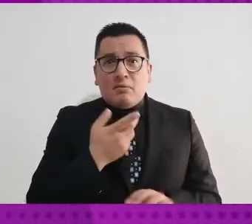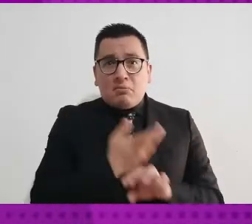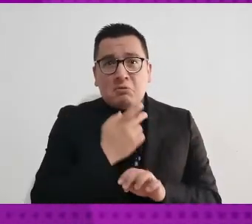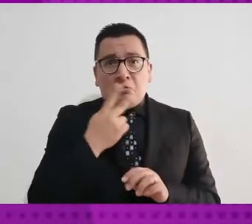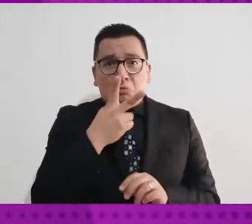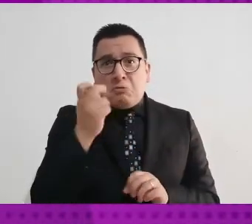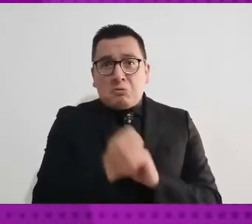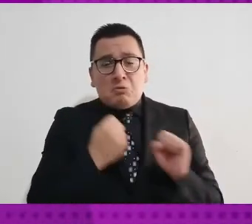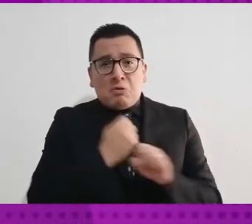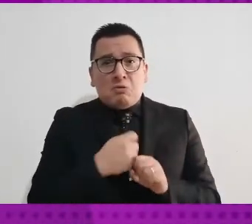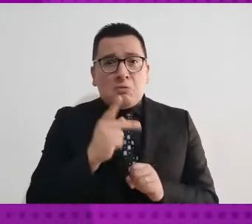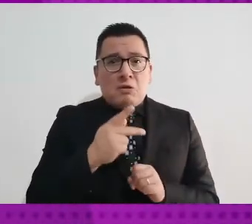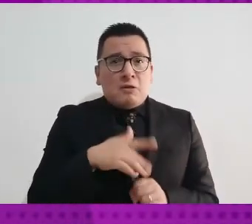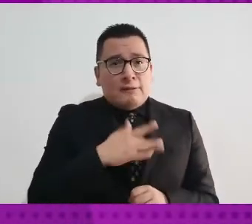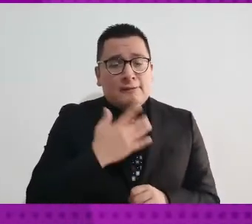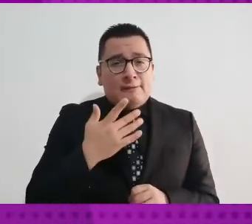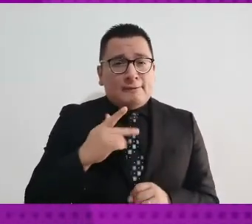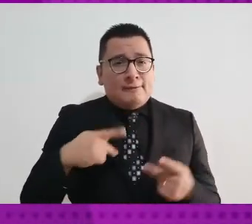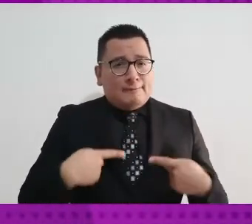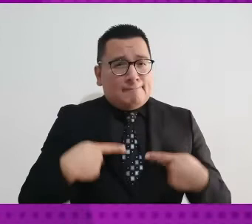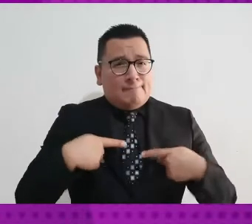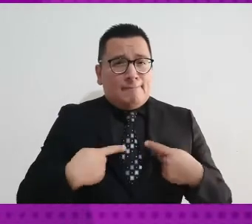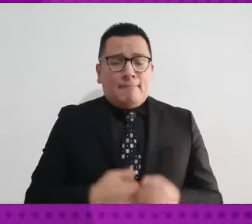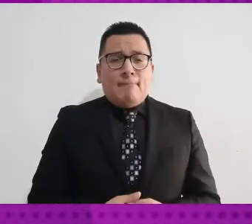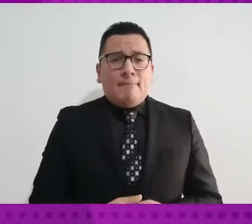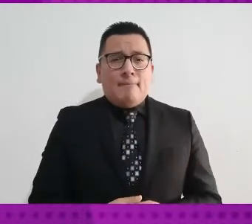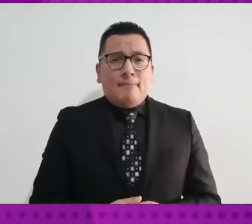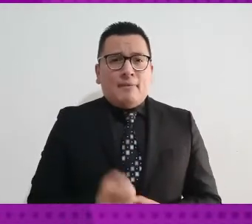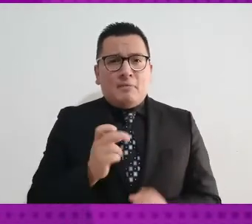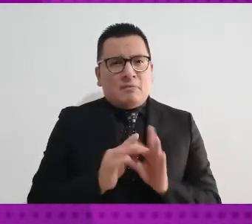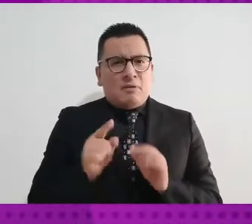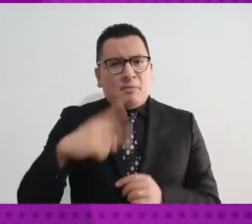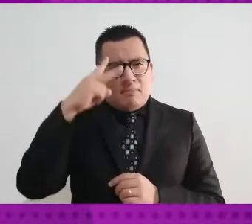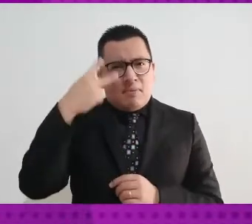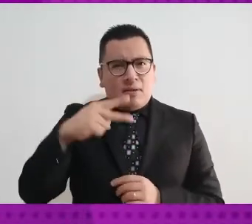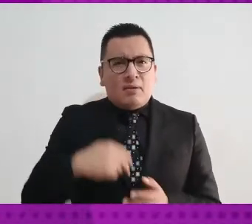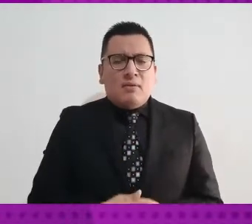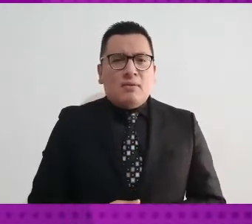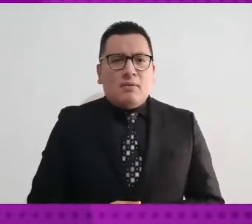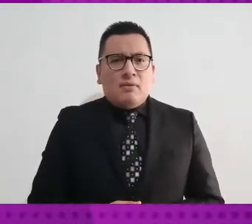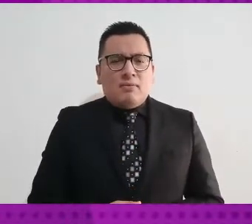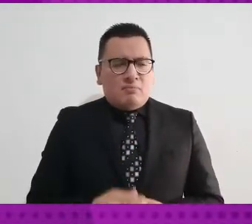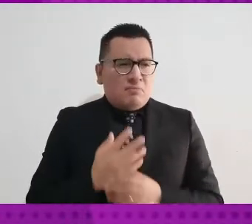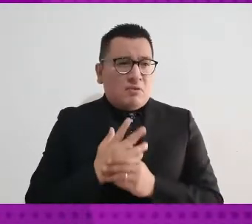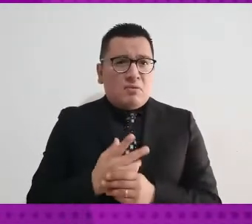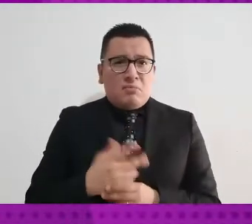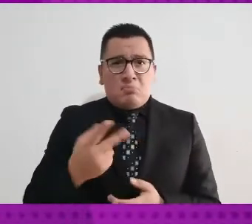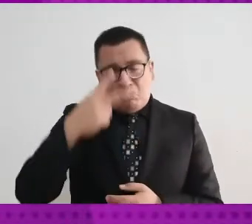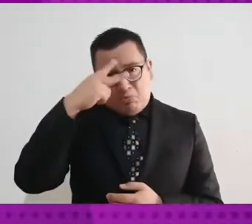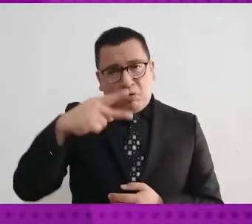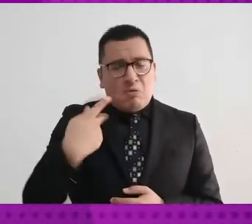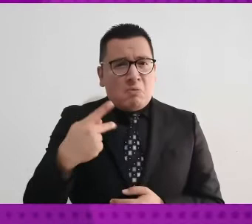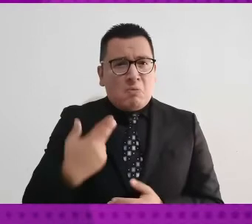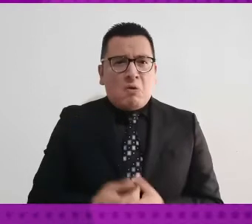pero que ha demostrado que es frágil en determinadas condiciones. Y ahí hacía referencia a México, ¿no? Decían, bueno, México